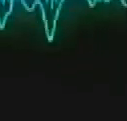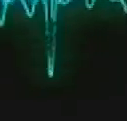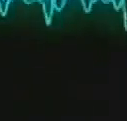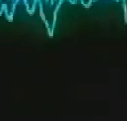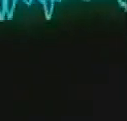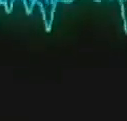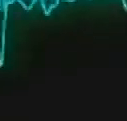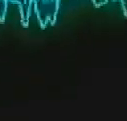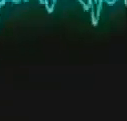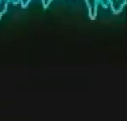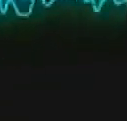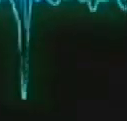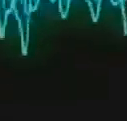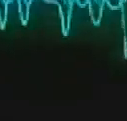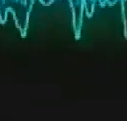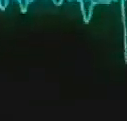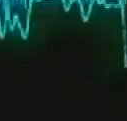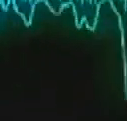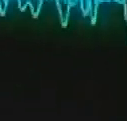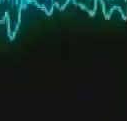Modula bien, habla duro.